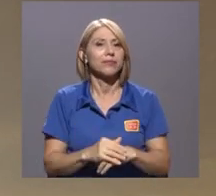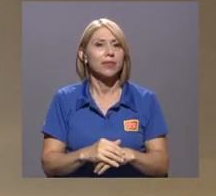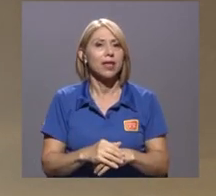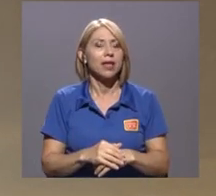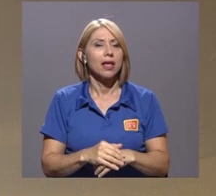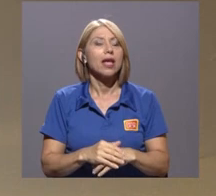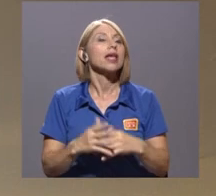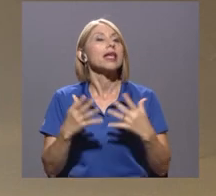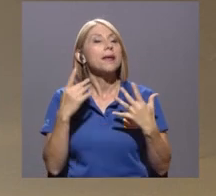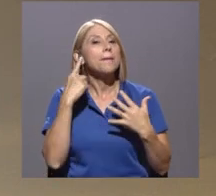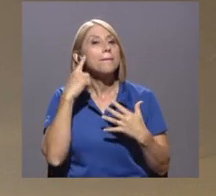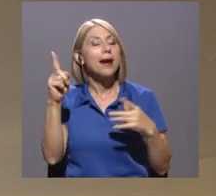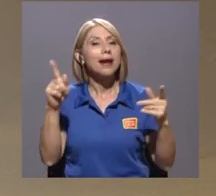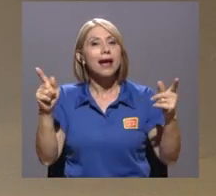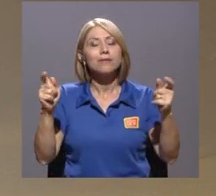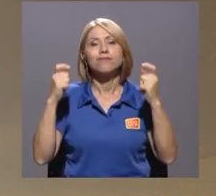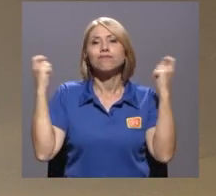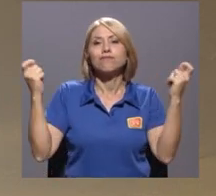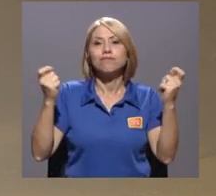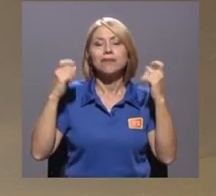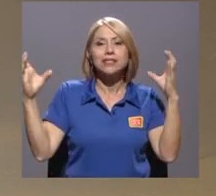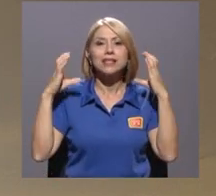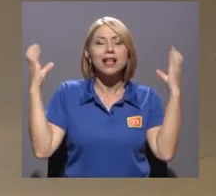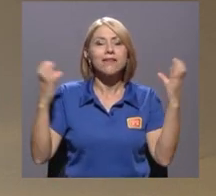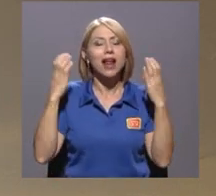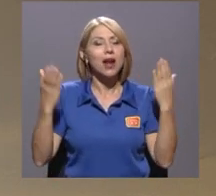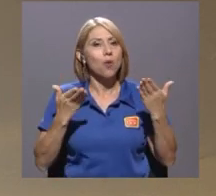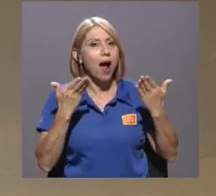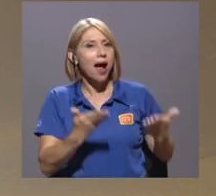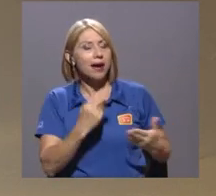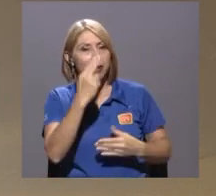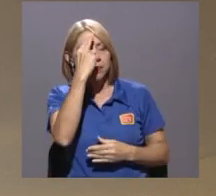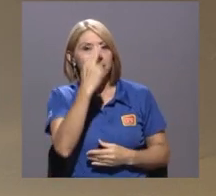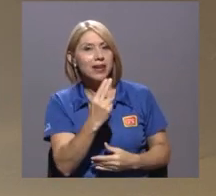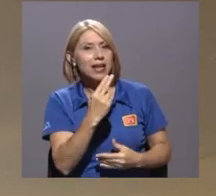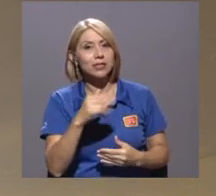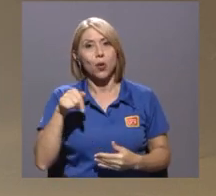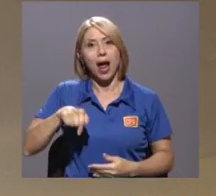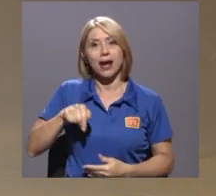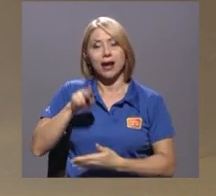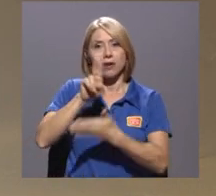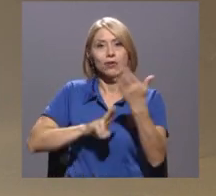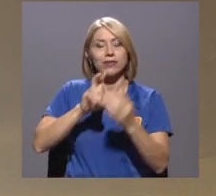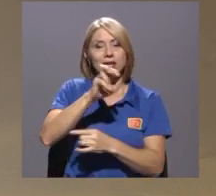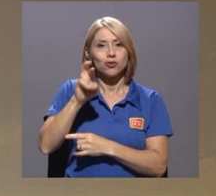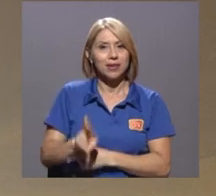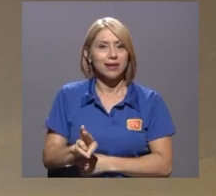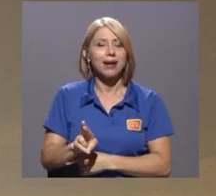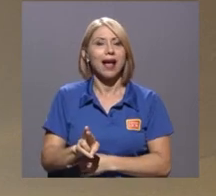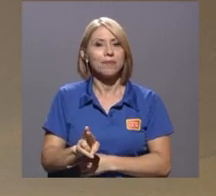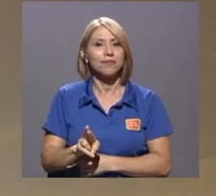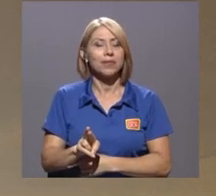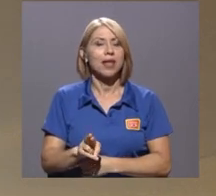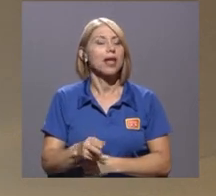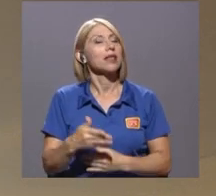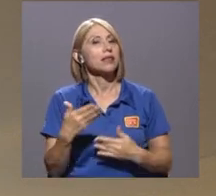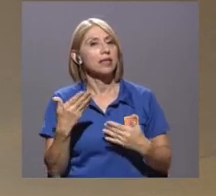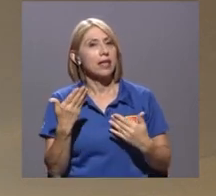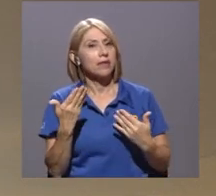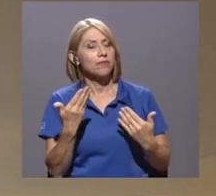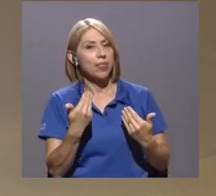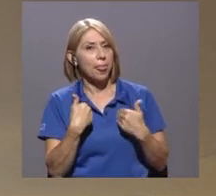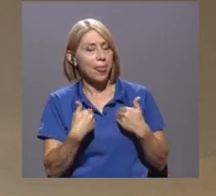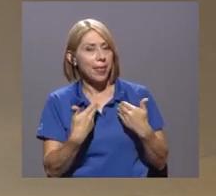y para celebrarlo tengo tenemos el privilegio en la universidad de costa rica de contar